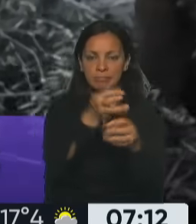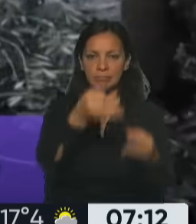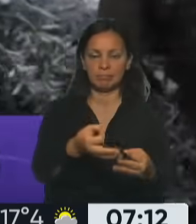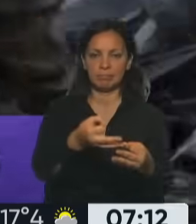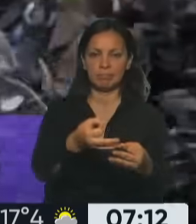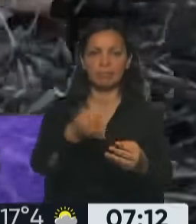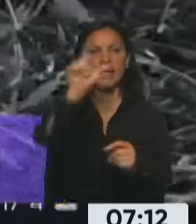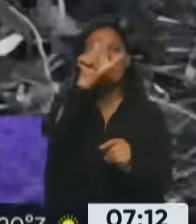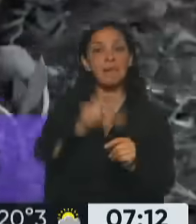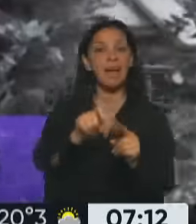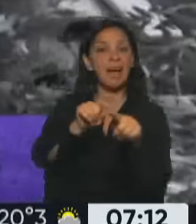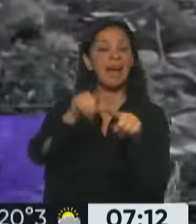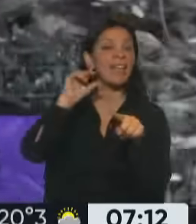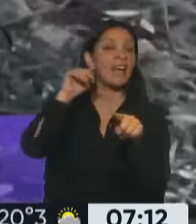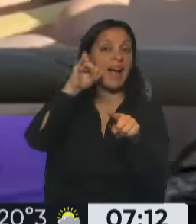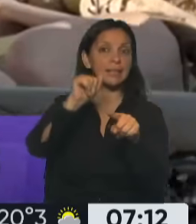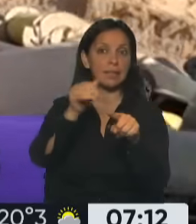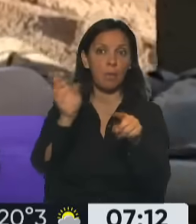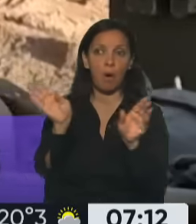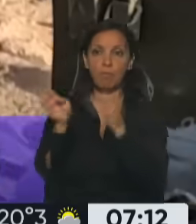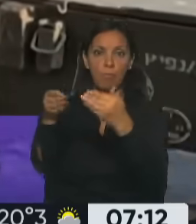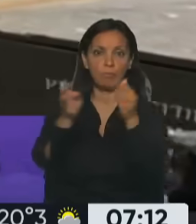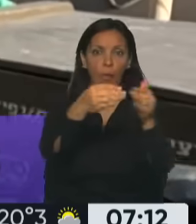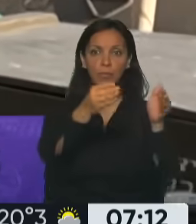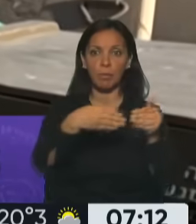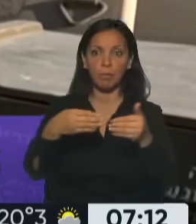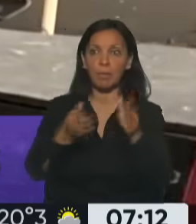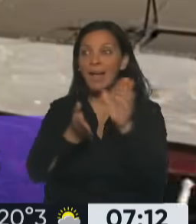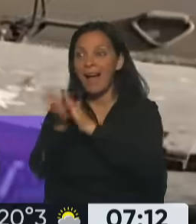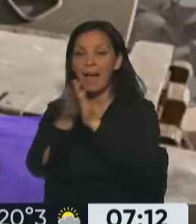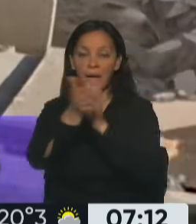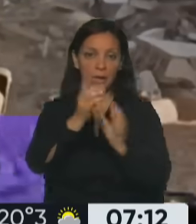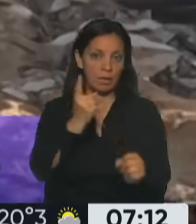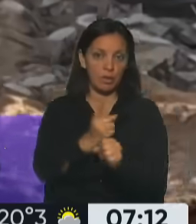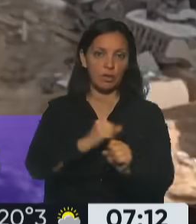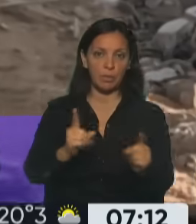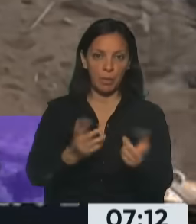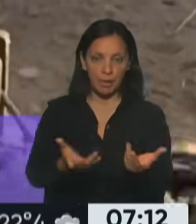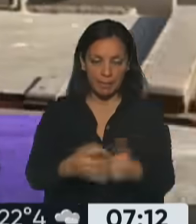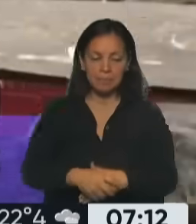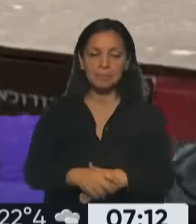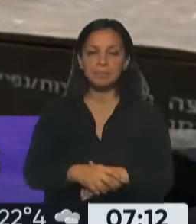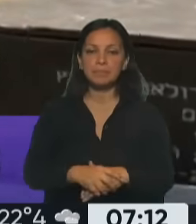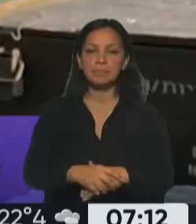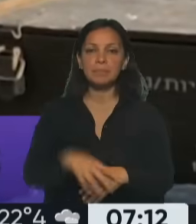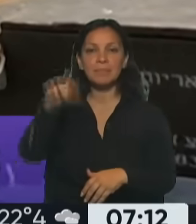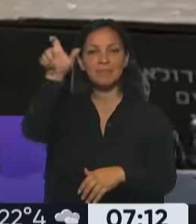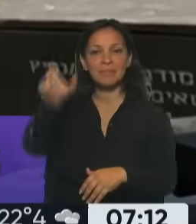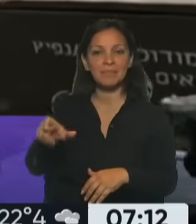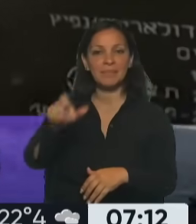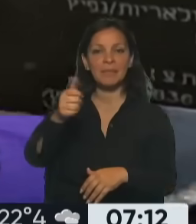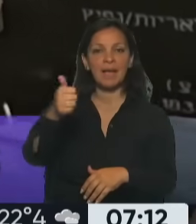está bloqueada, no pueden huir a ningún país cercano. Entonces, por esto es que Antonio